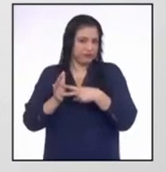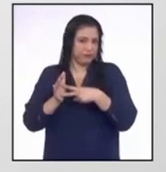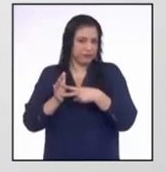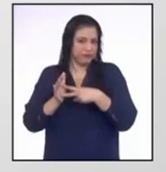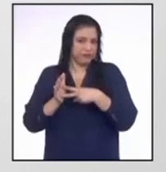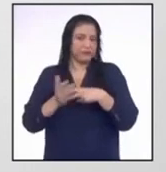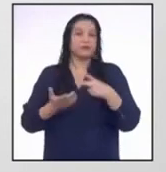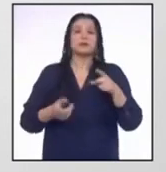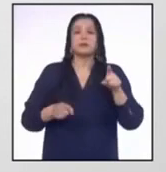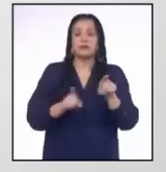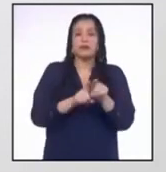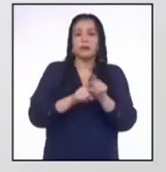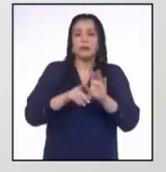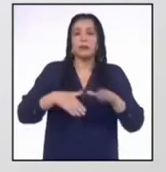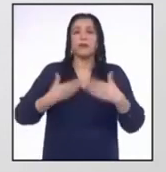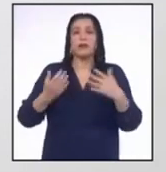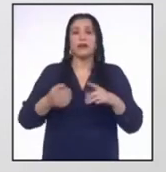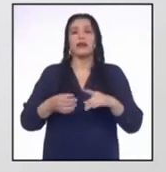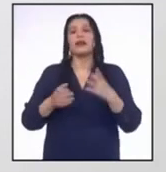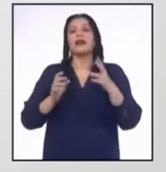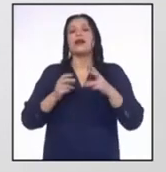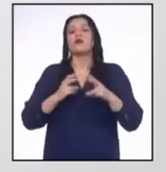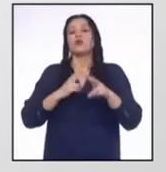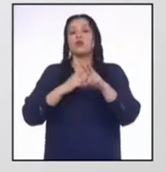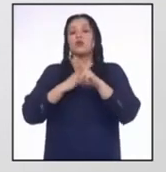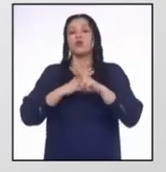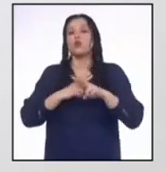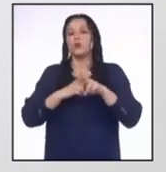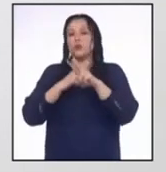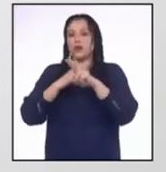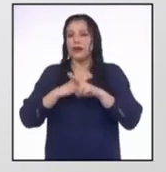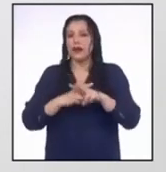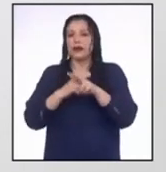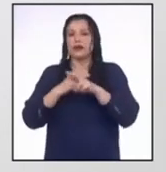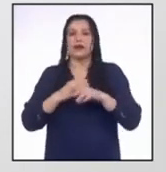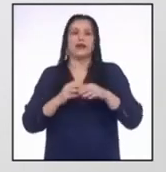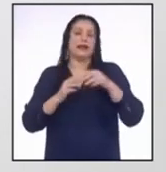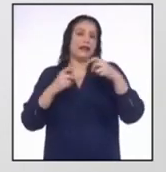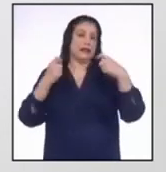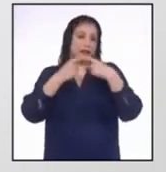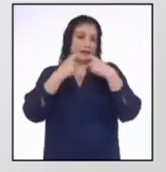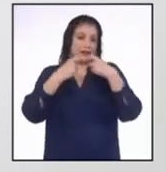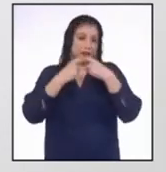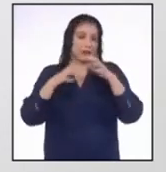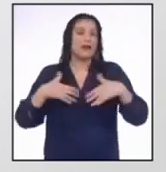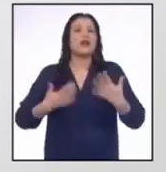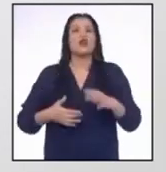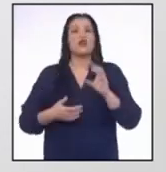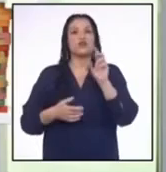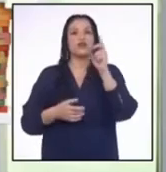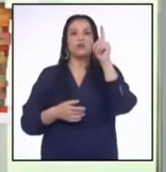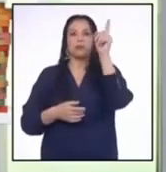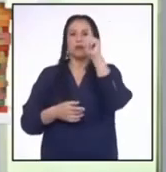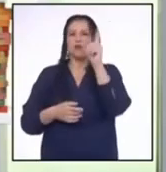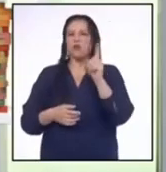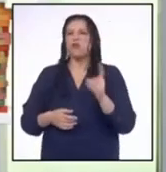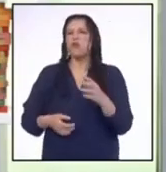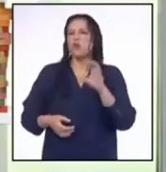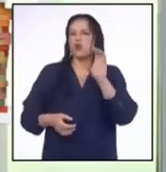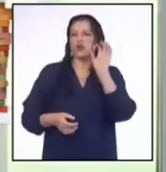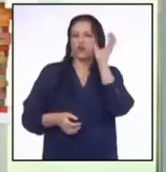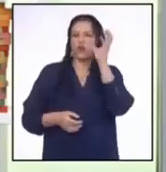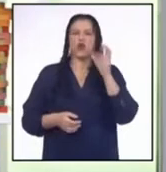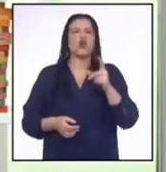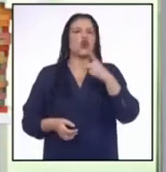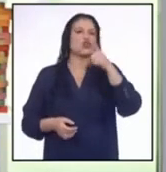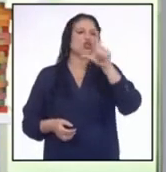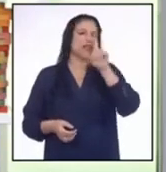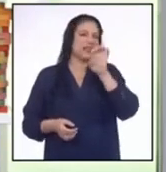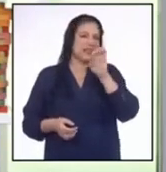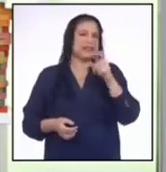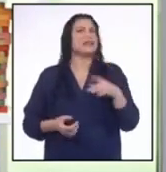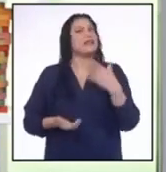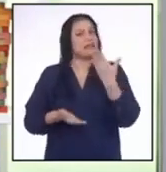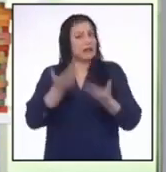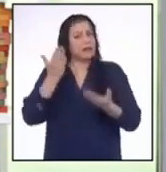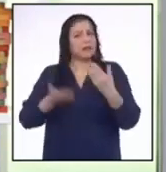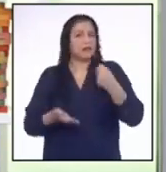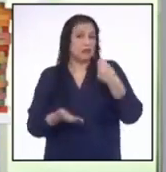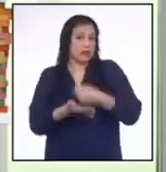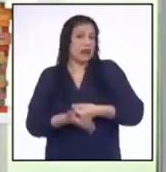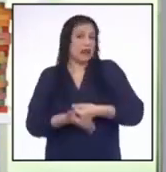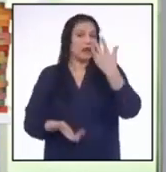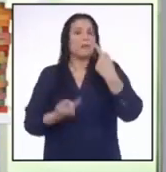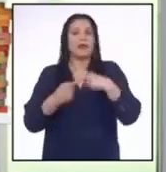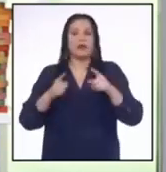podrían ahorrar si utilizan los focos LEDs. Son más caros, pero al final salen a cuenta. Muchas gracias, profesora. Hemos aprendido